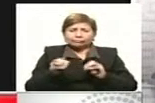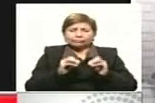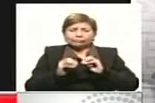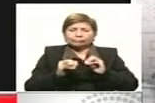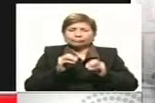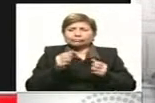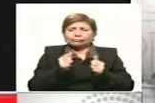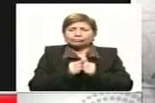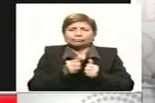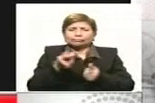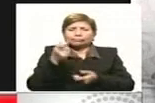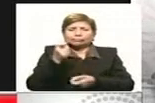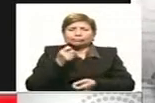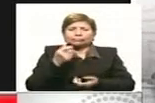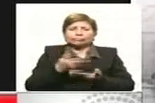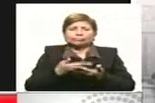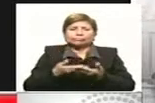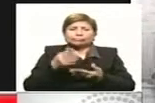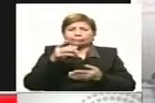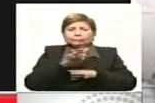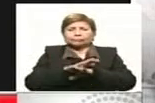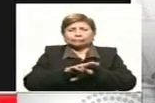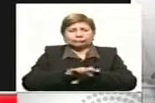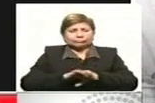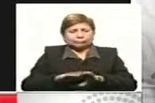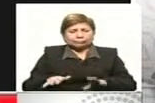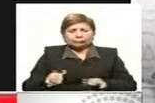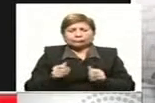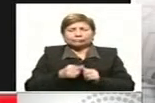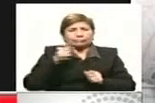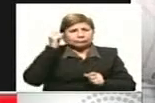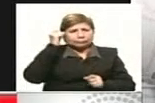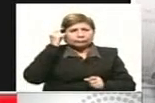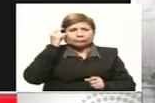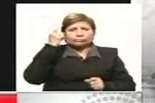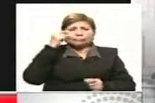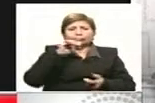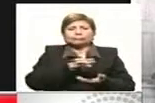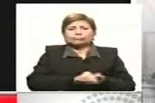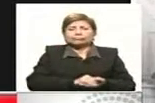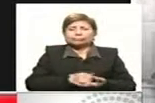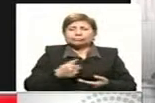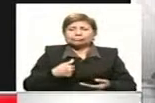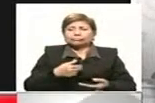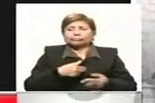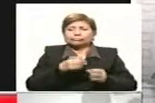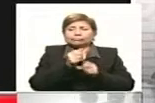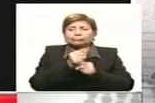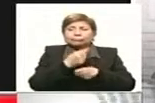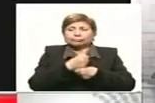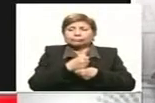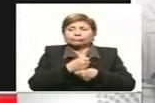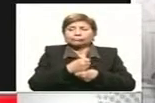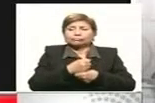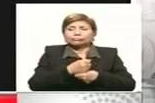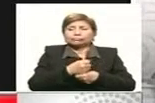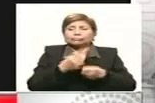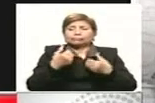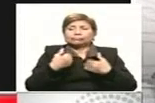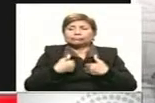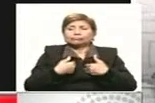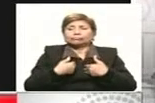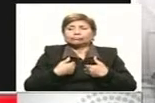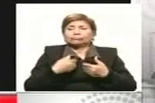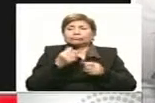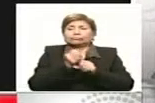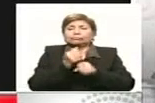con estos financiamientos. Así que debemos de continuar en ese sentido. Para nuestras obras de prevención, tenemos, porque son